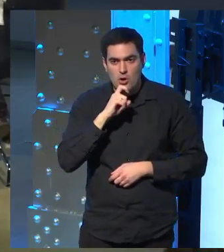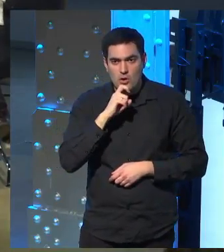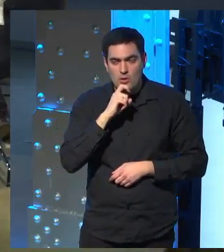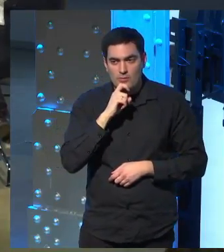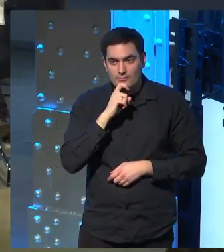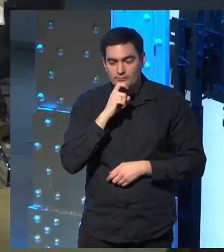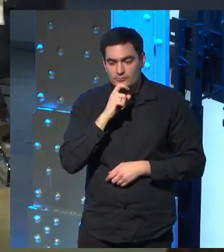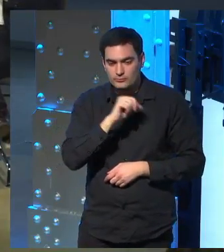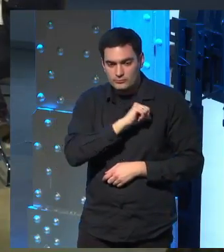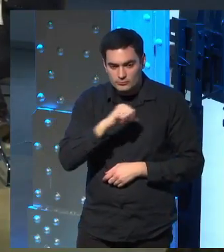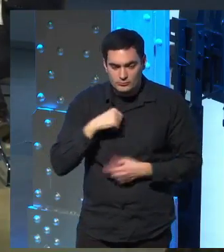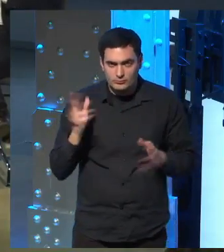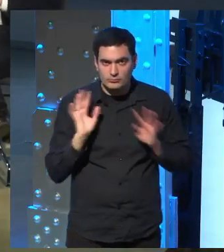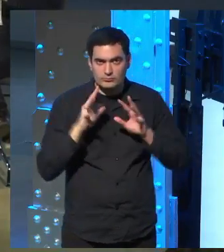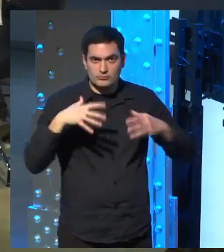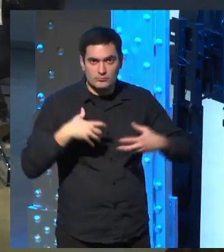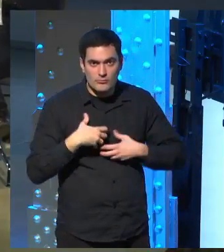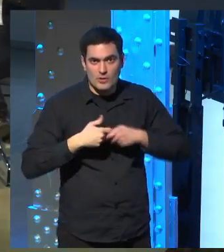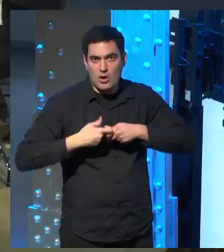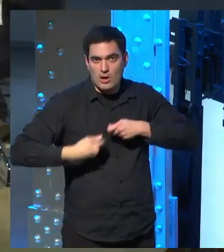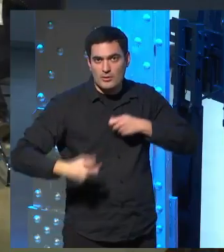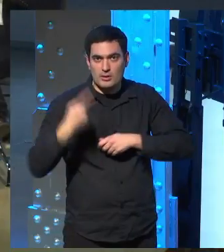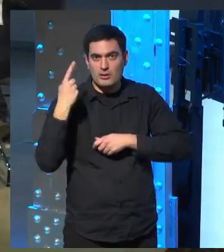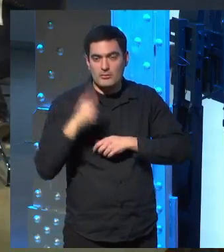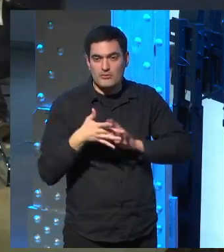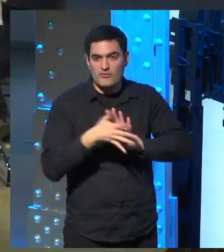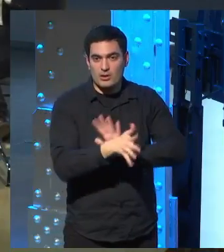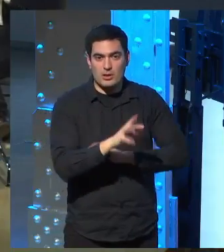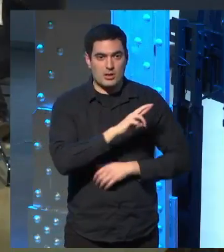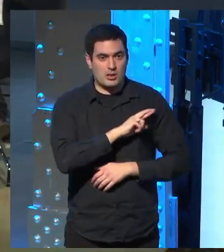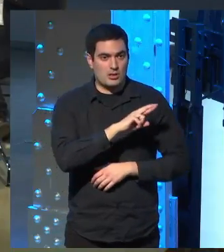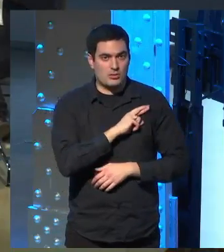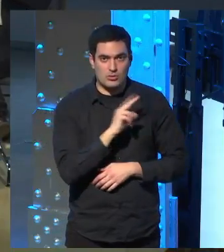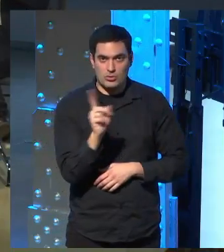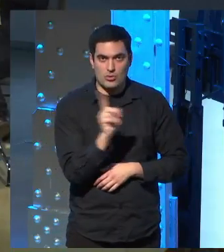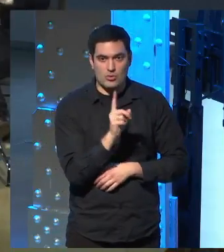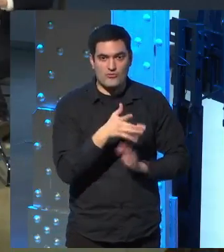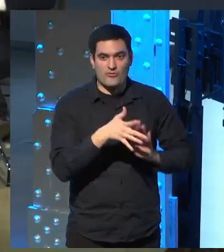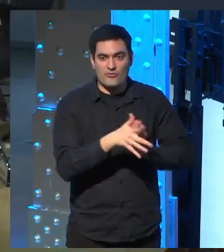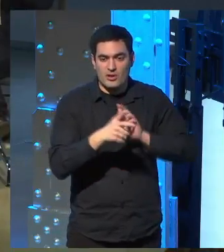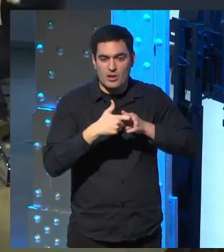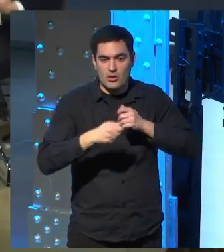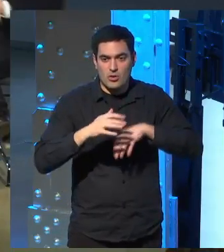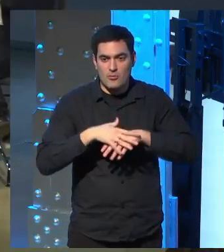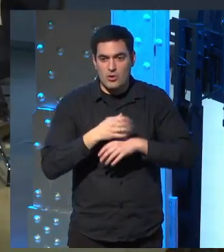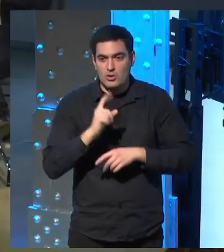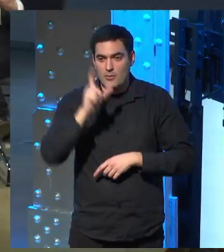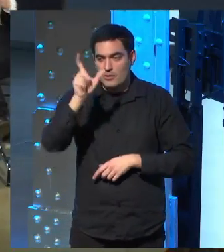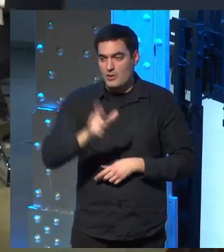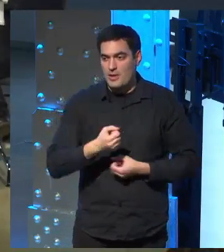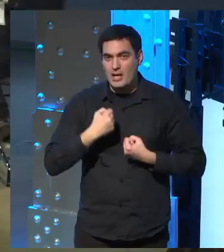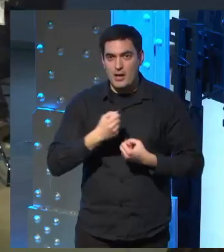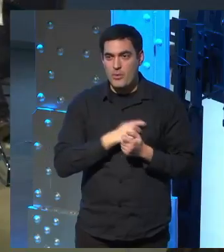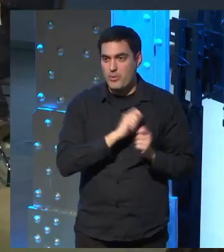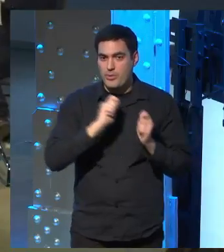de recogimiento, diría casi de oración, pero no hablo de oración en el sentido religioso, sino de oración como envío de energía hacia otra persona